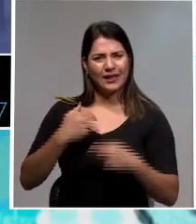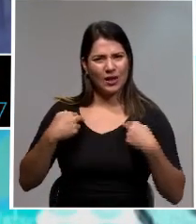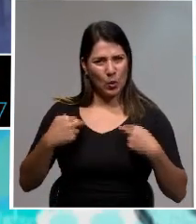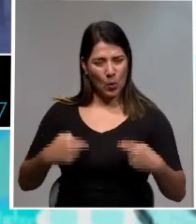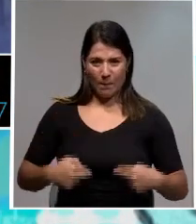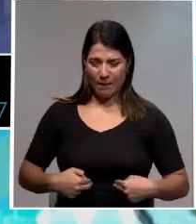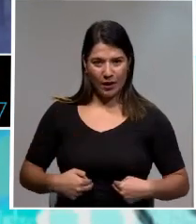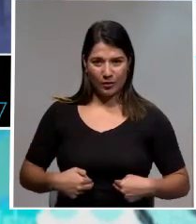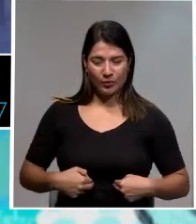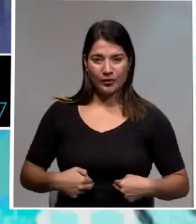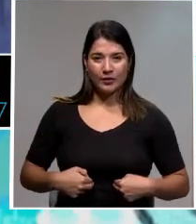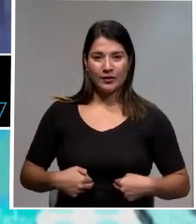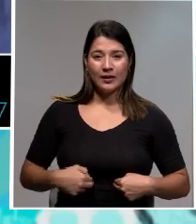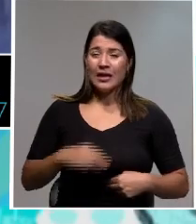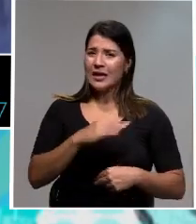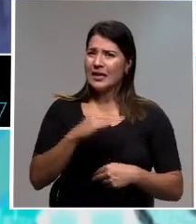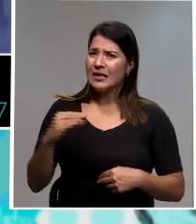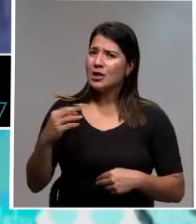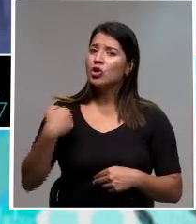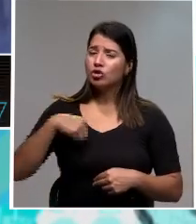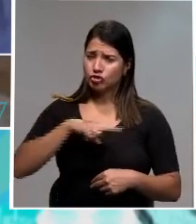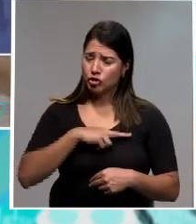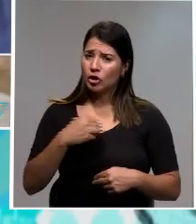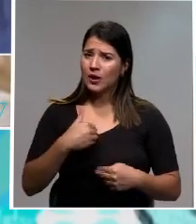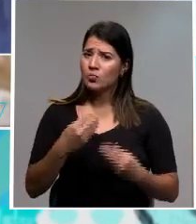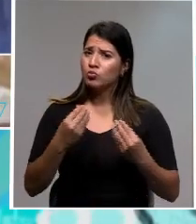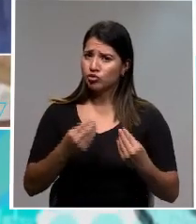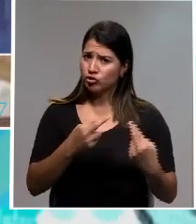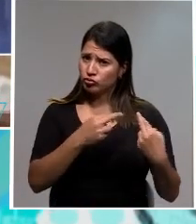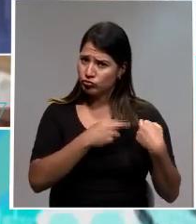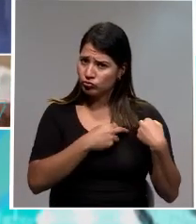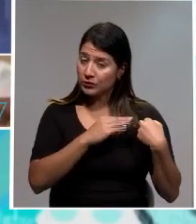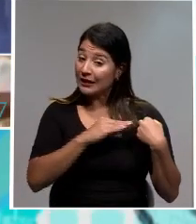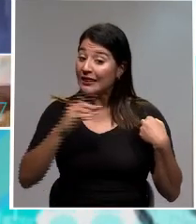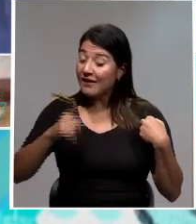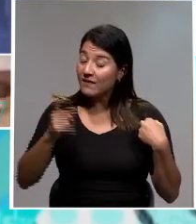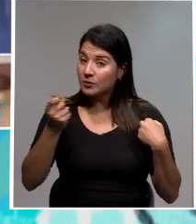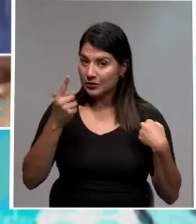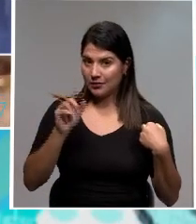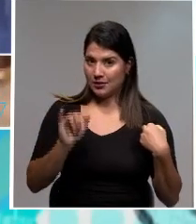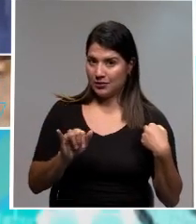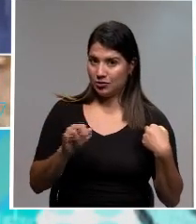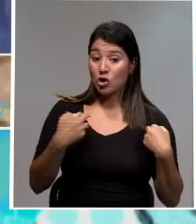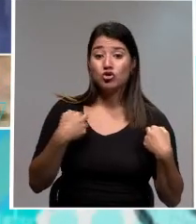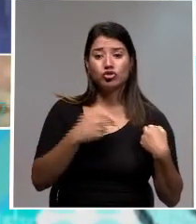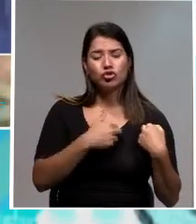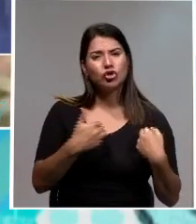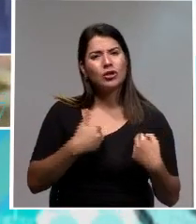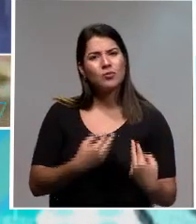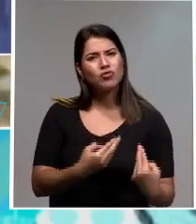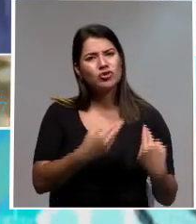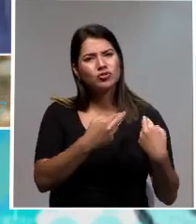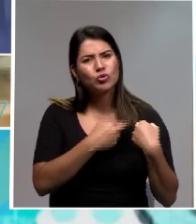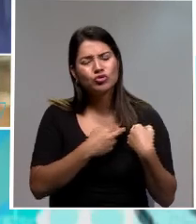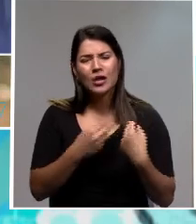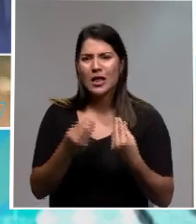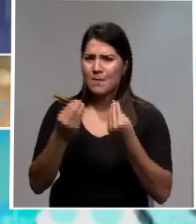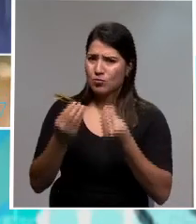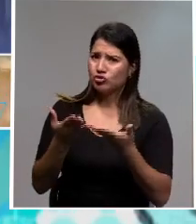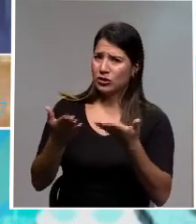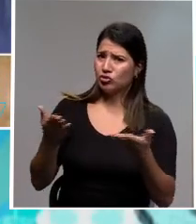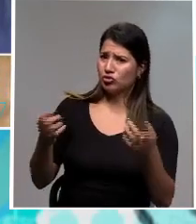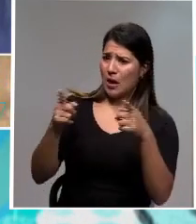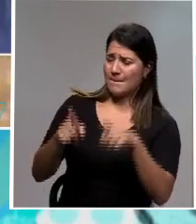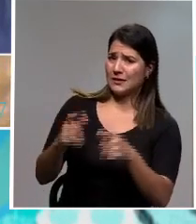tenido y somos responsables, y lo tenemos que entender así, somos responsables de muchos de los eventos que en estos